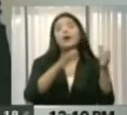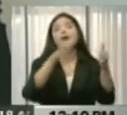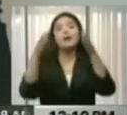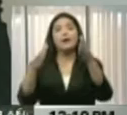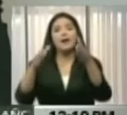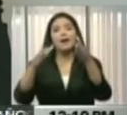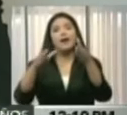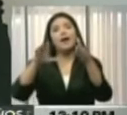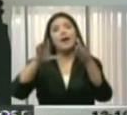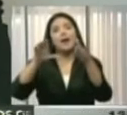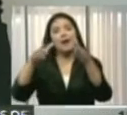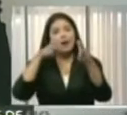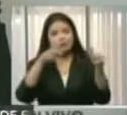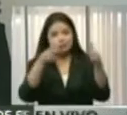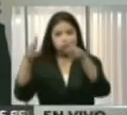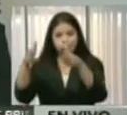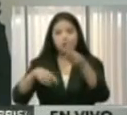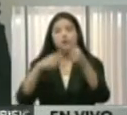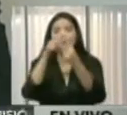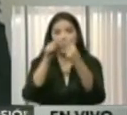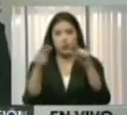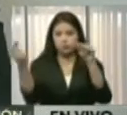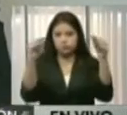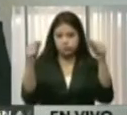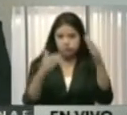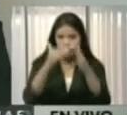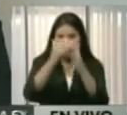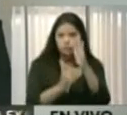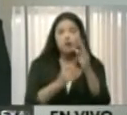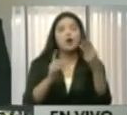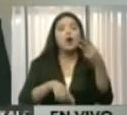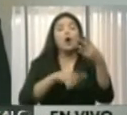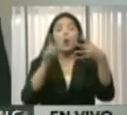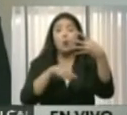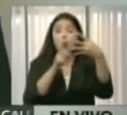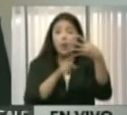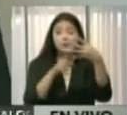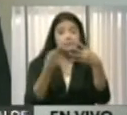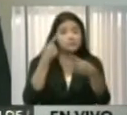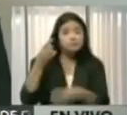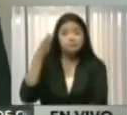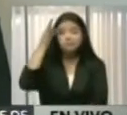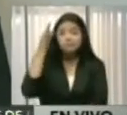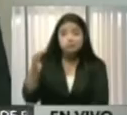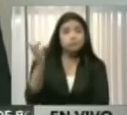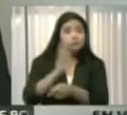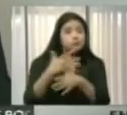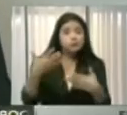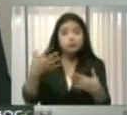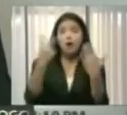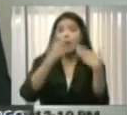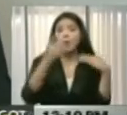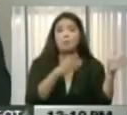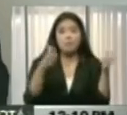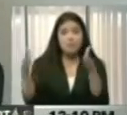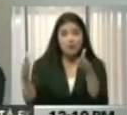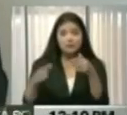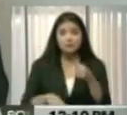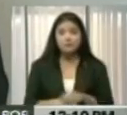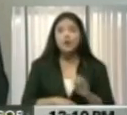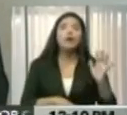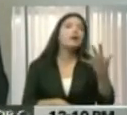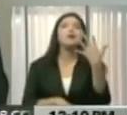ELN. Cuarto, ejecutar con la mayor celeridad y rigurosidad la agenda. Y